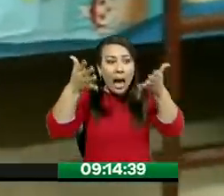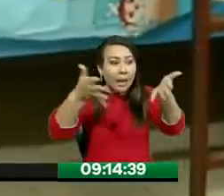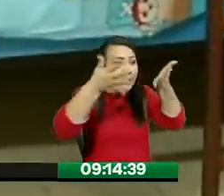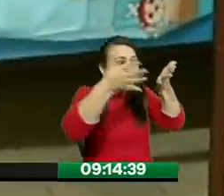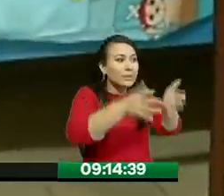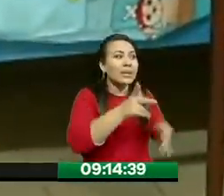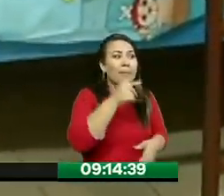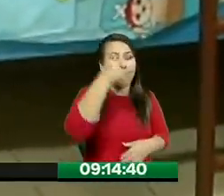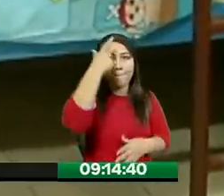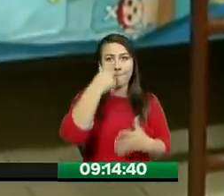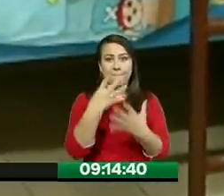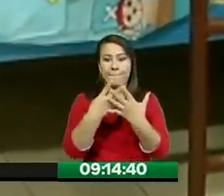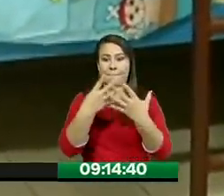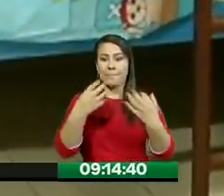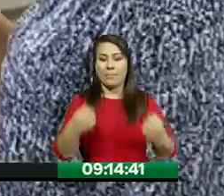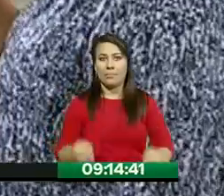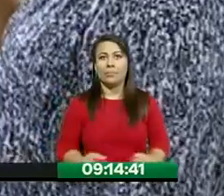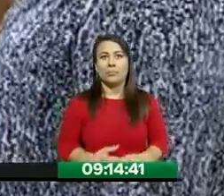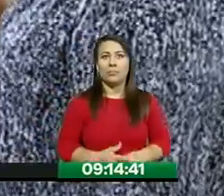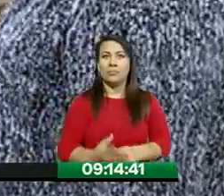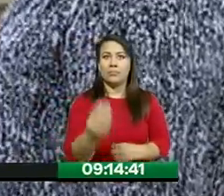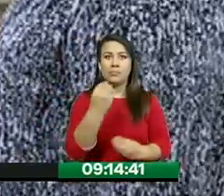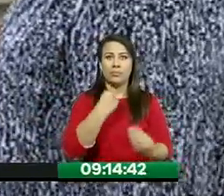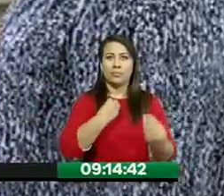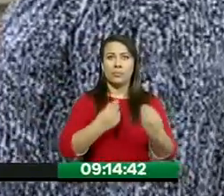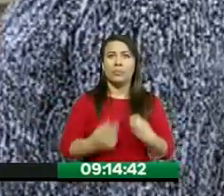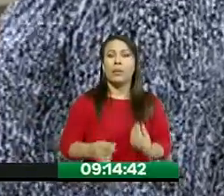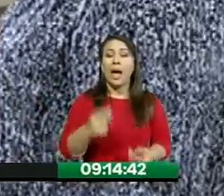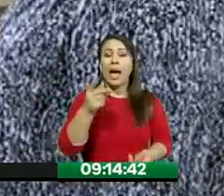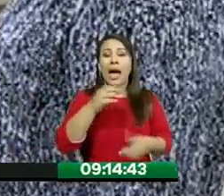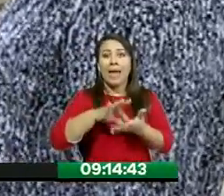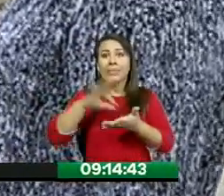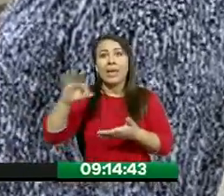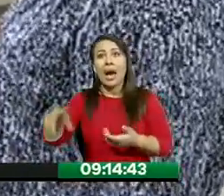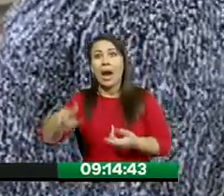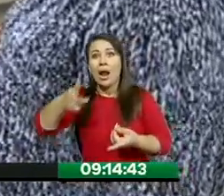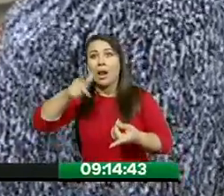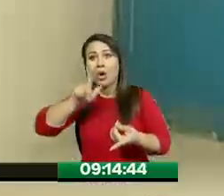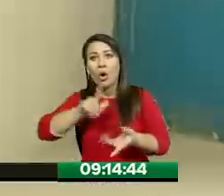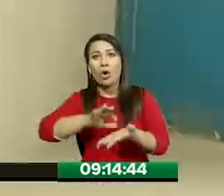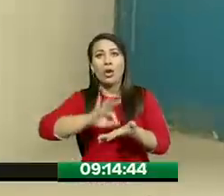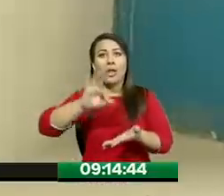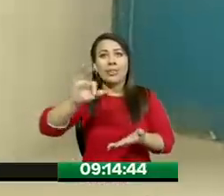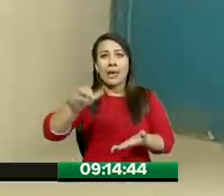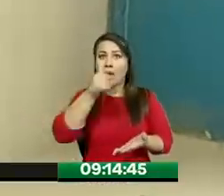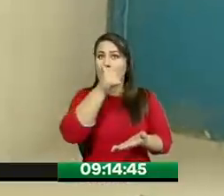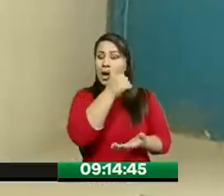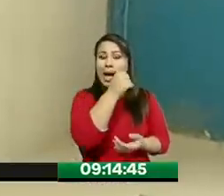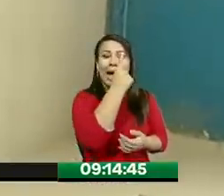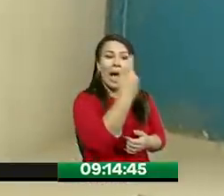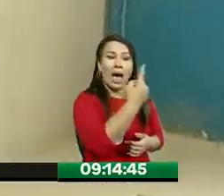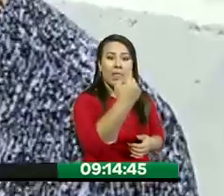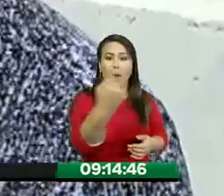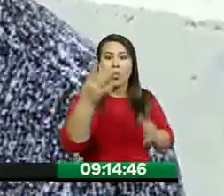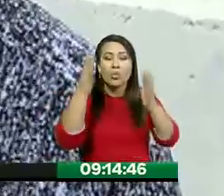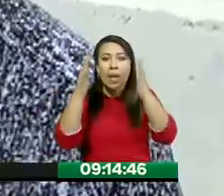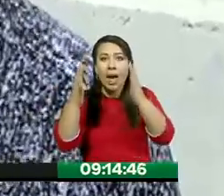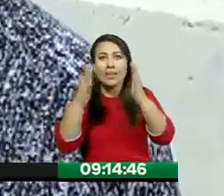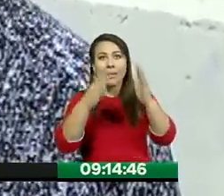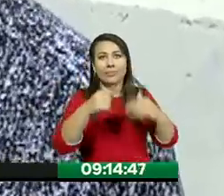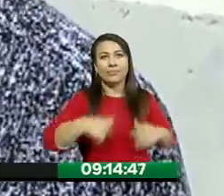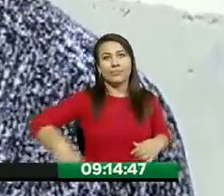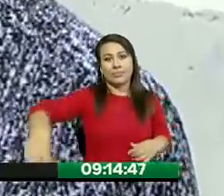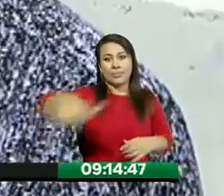y cuando no tenemos marea, no nos permite físicamente la embarcación entrar, trabajamos y venimos, como en este caso, por tierra, ¿no?